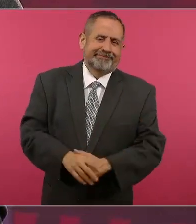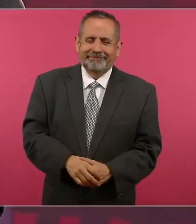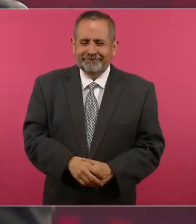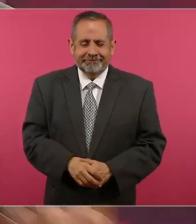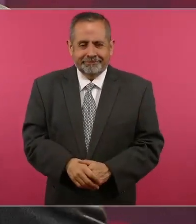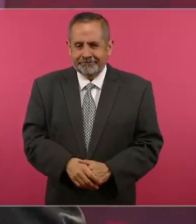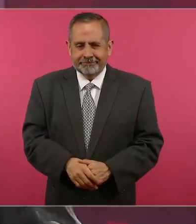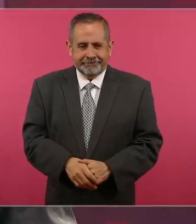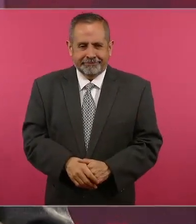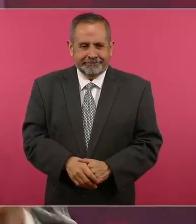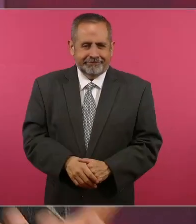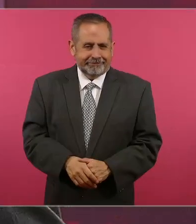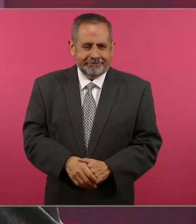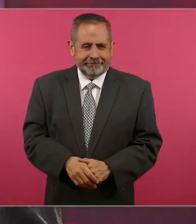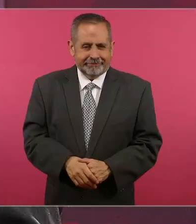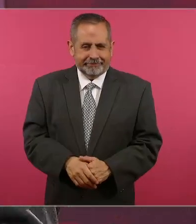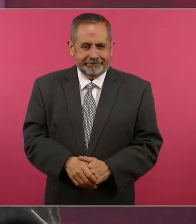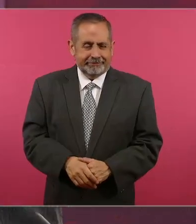Entonces, como